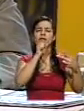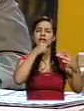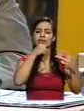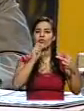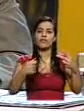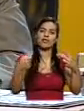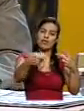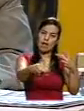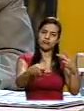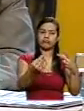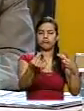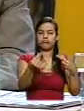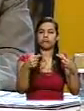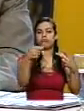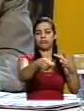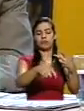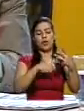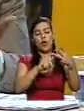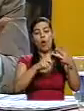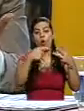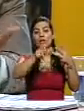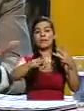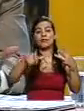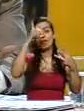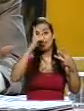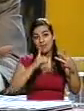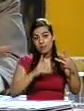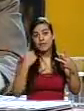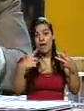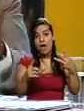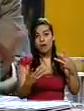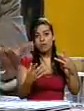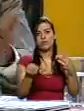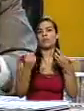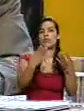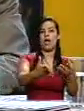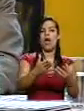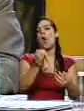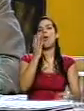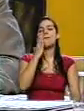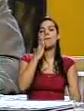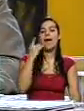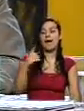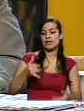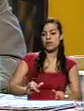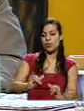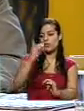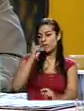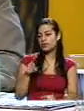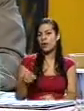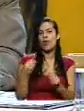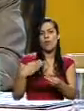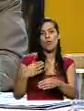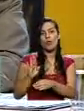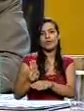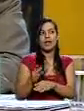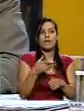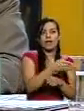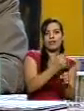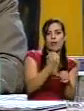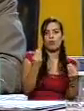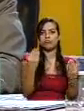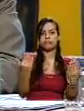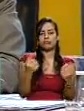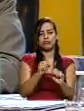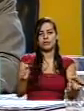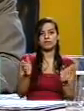están nada menos que las personas con discapacidad o madres con niños con discapacidad. Y están también las